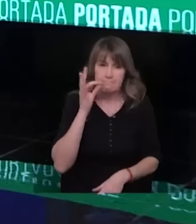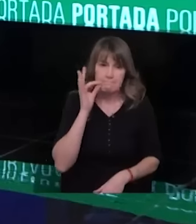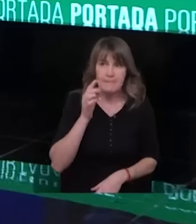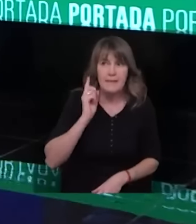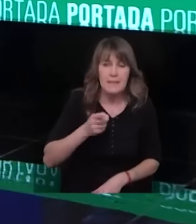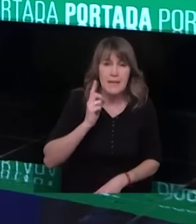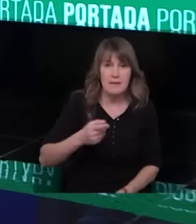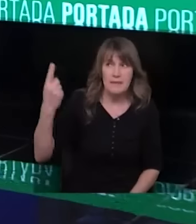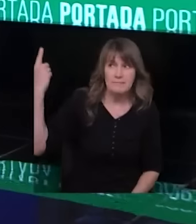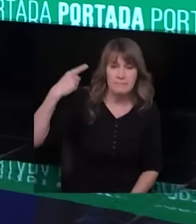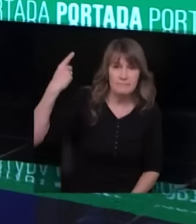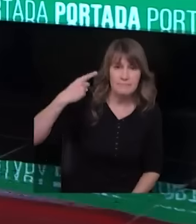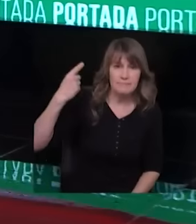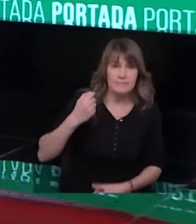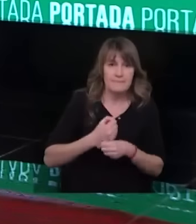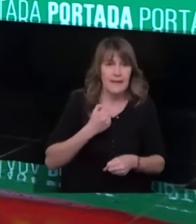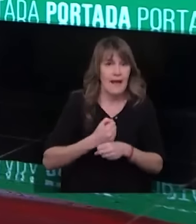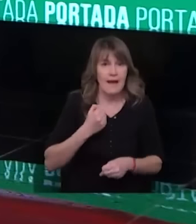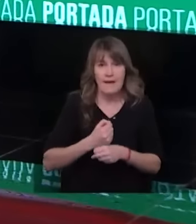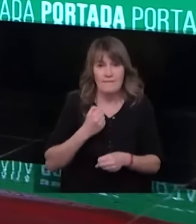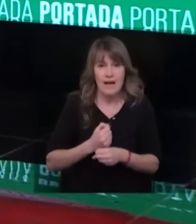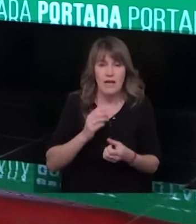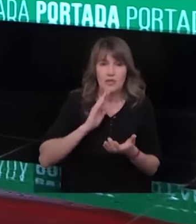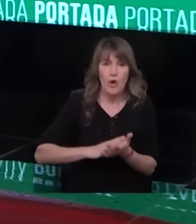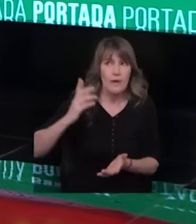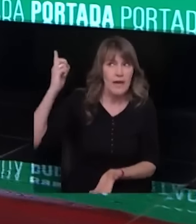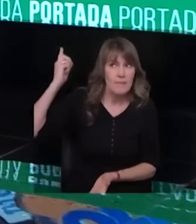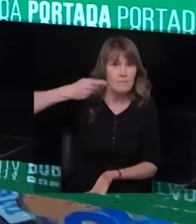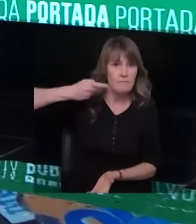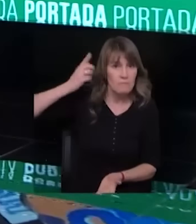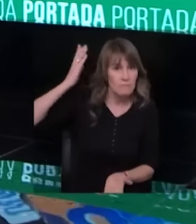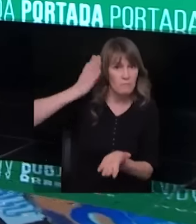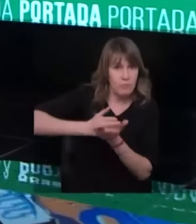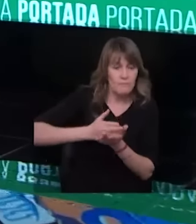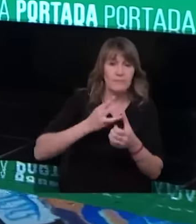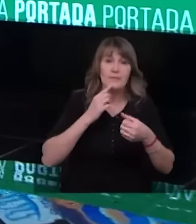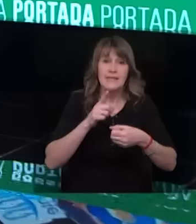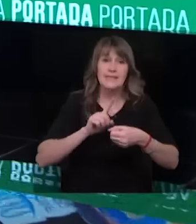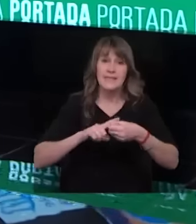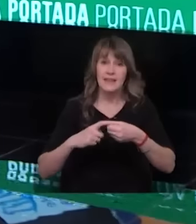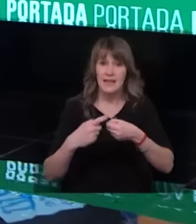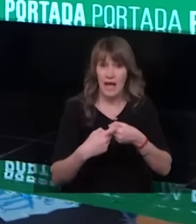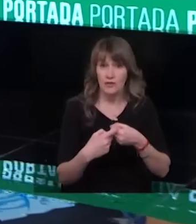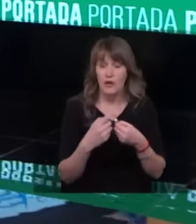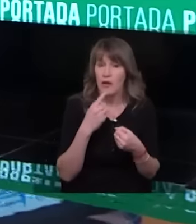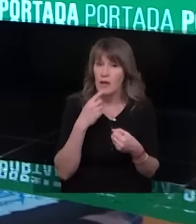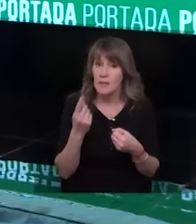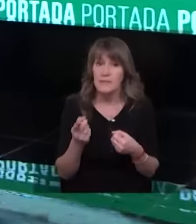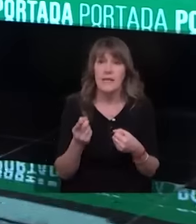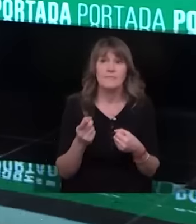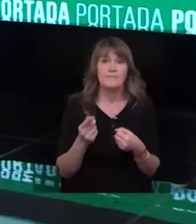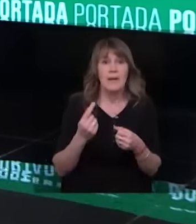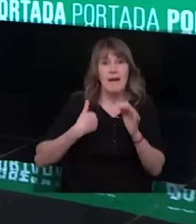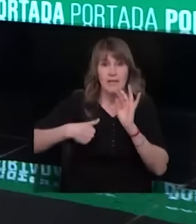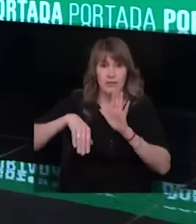directrices por trabajar bajo un régimen de verticalidad desde el sindicato sostienen que la mayoría de los gremios que